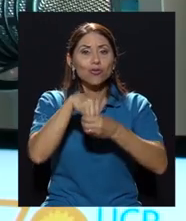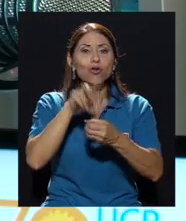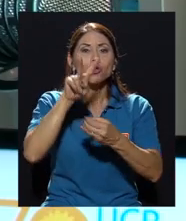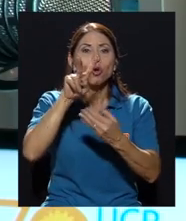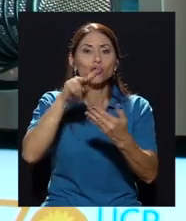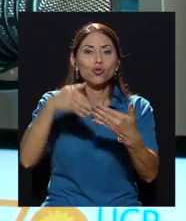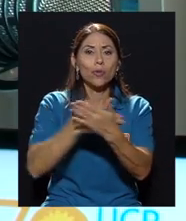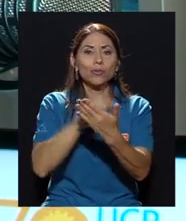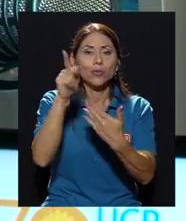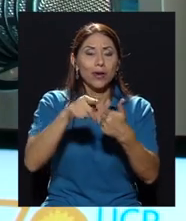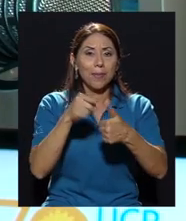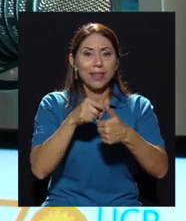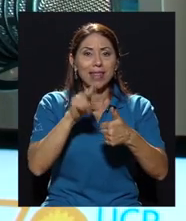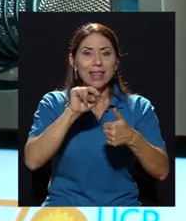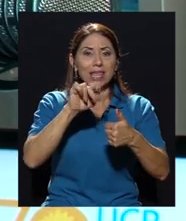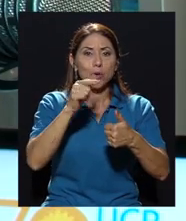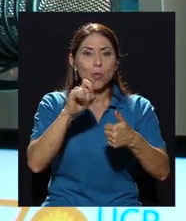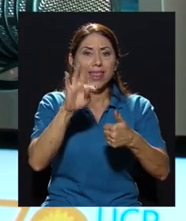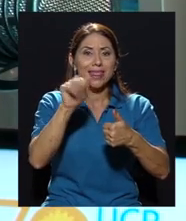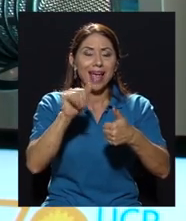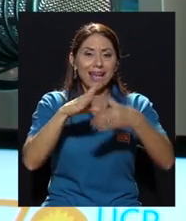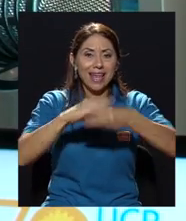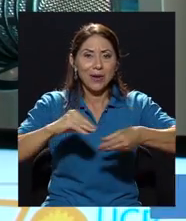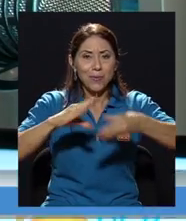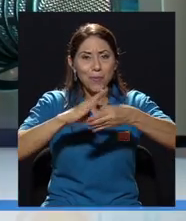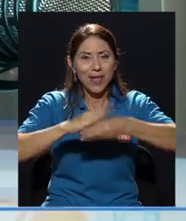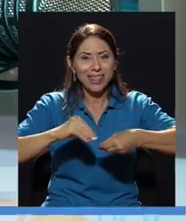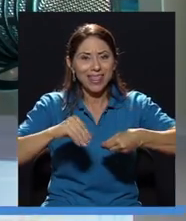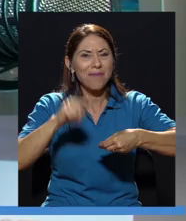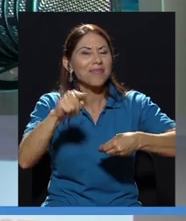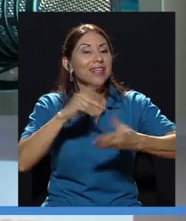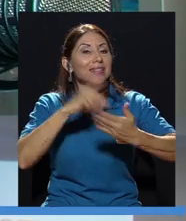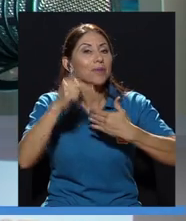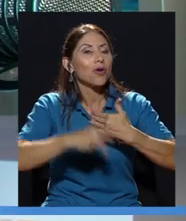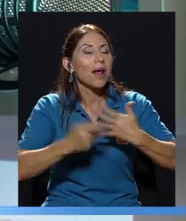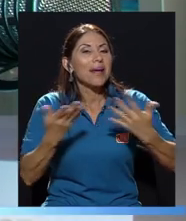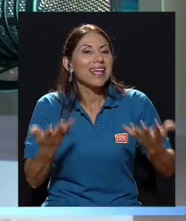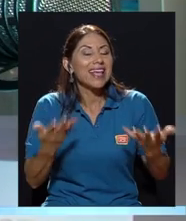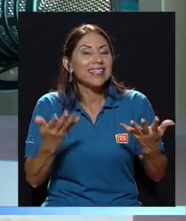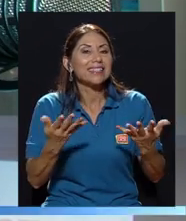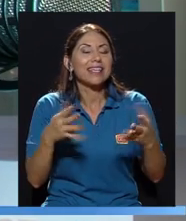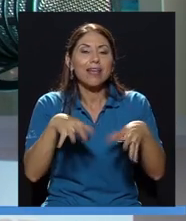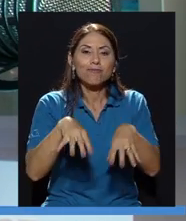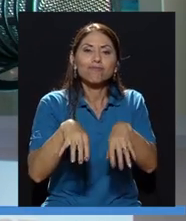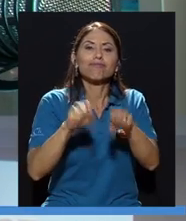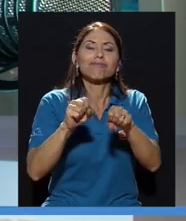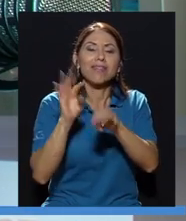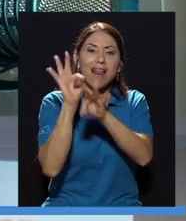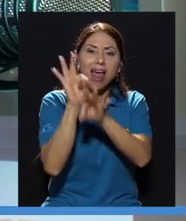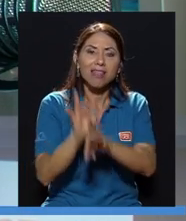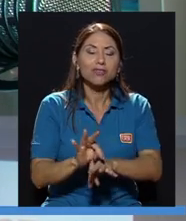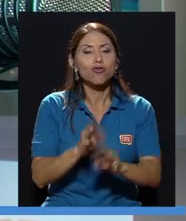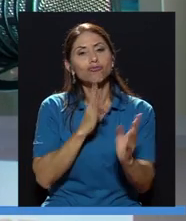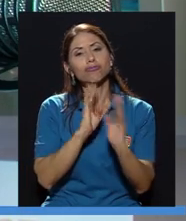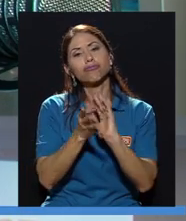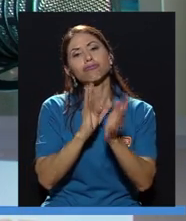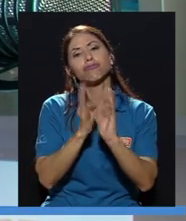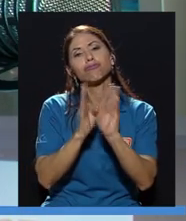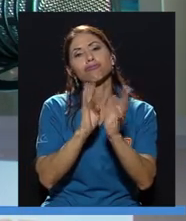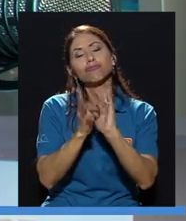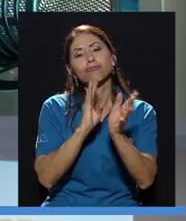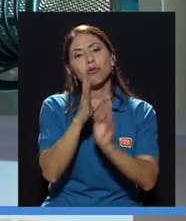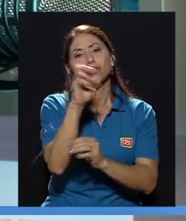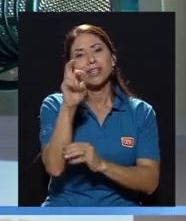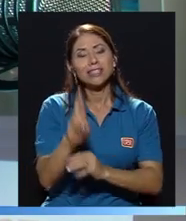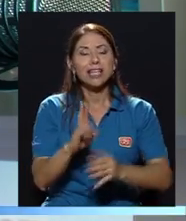se introdujeron 2 programas nuevos, La Nigüenta que Cuenta, que es un programa que rescata la tradición oral